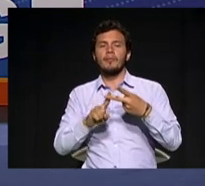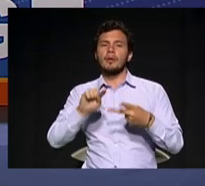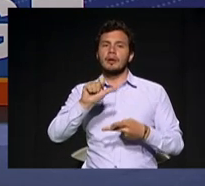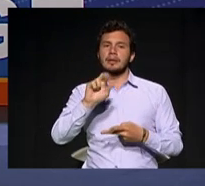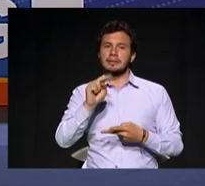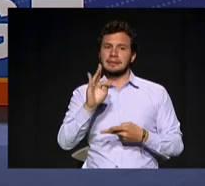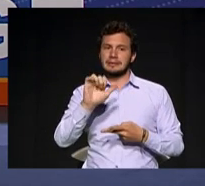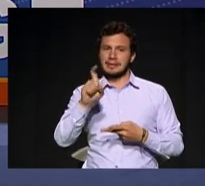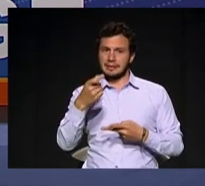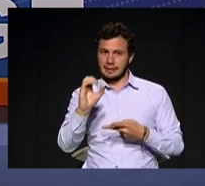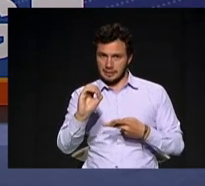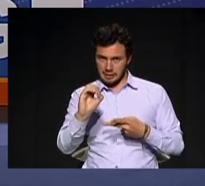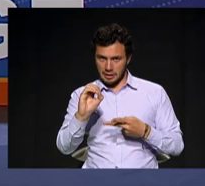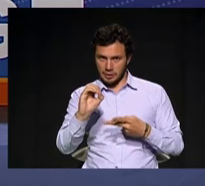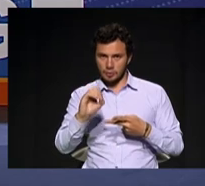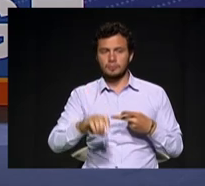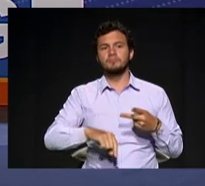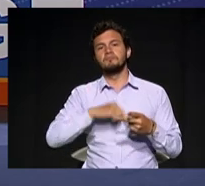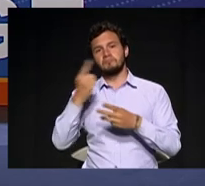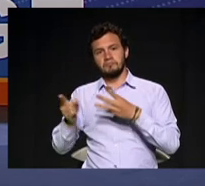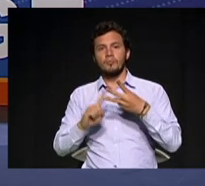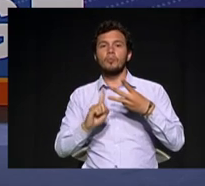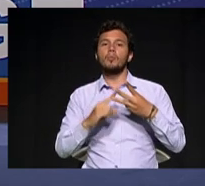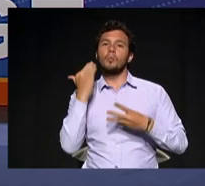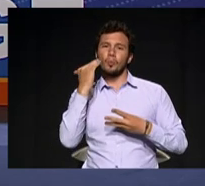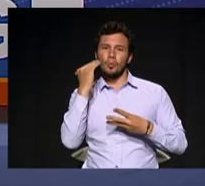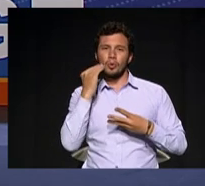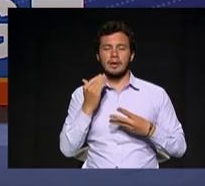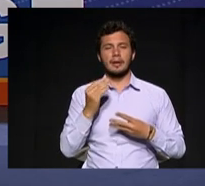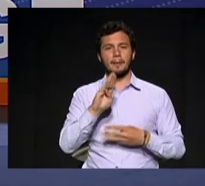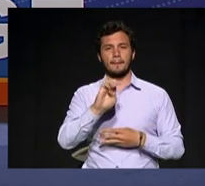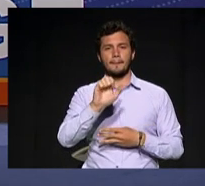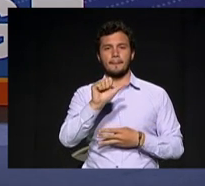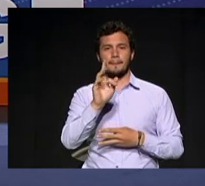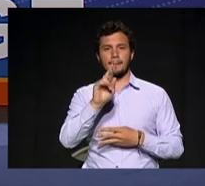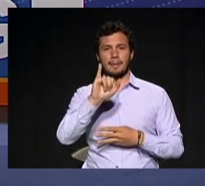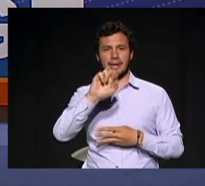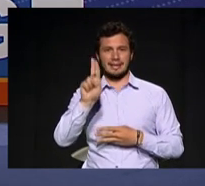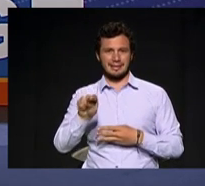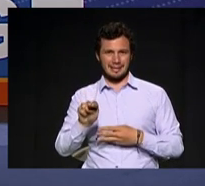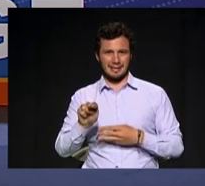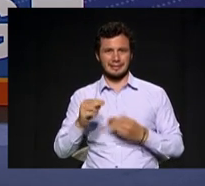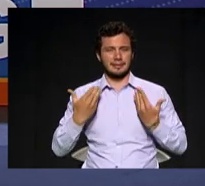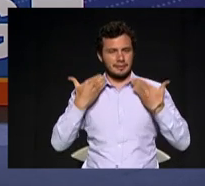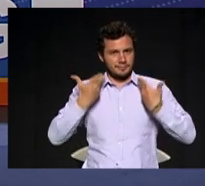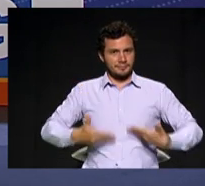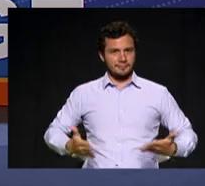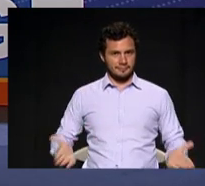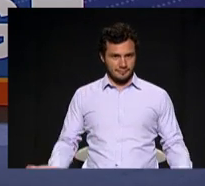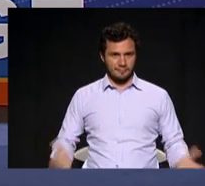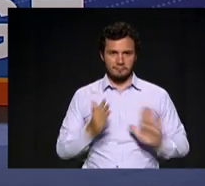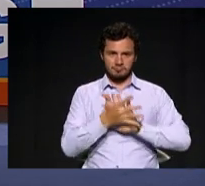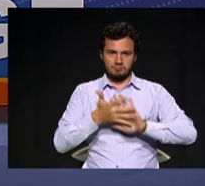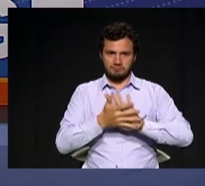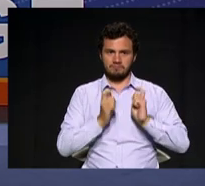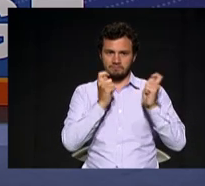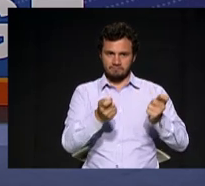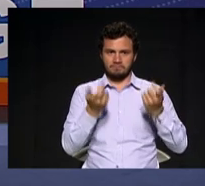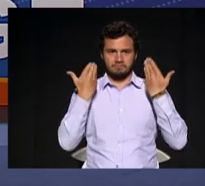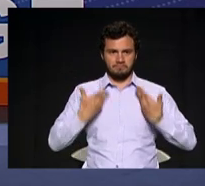posteriormente está beatriz rave candidata del partido verde posteriormente está daniel quintero calle el candidato del movimiento